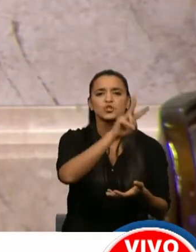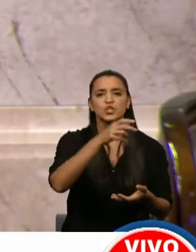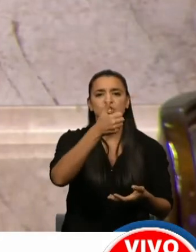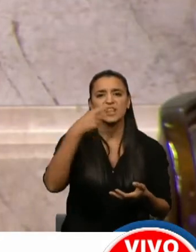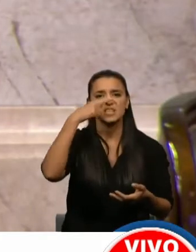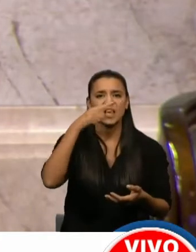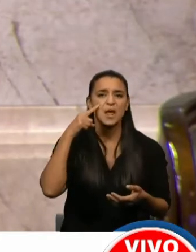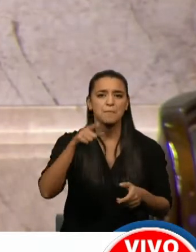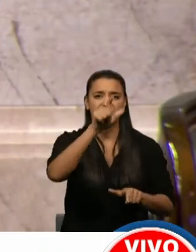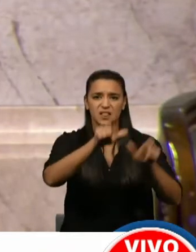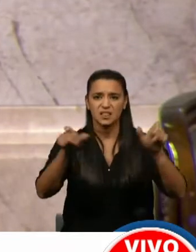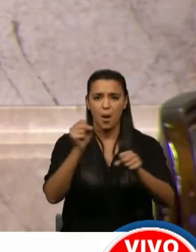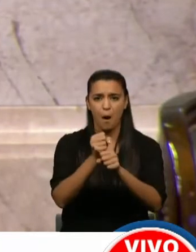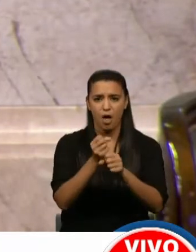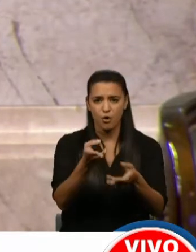1.267.000 trabajadores.